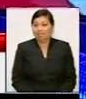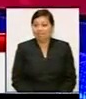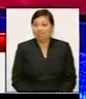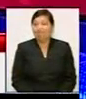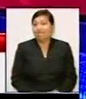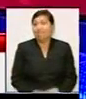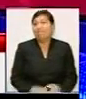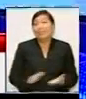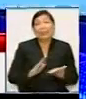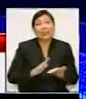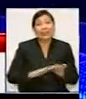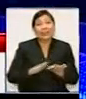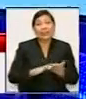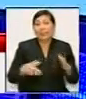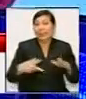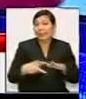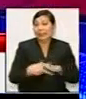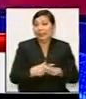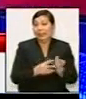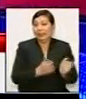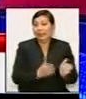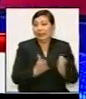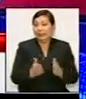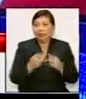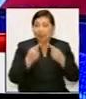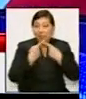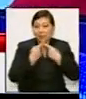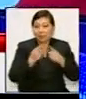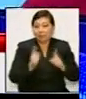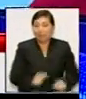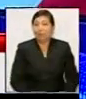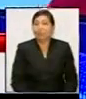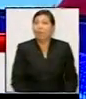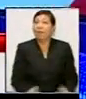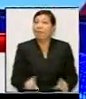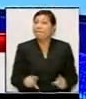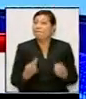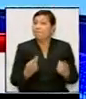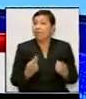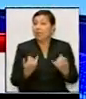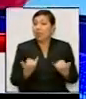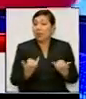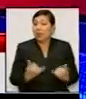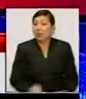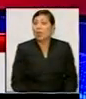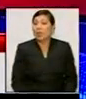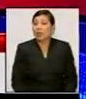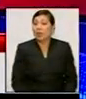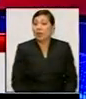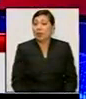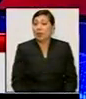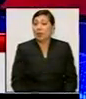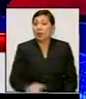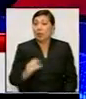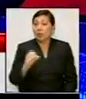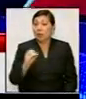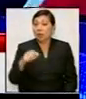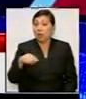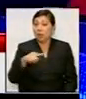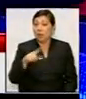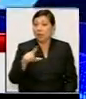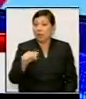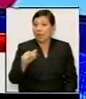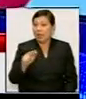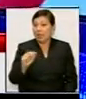a esta hora de la tarde nosotros nos vamos de inmediato con información en vivo. Nuestro compañero Guillermo González nos